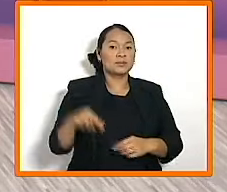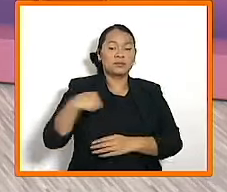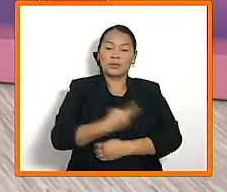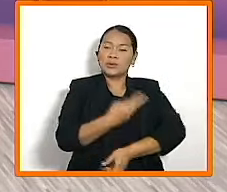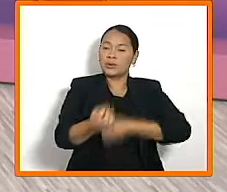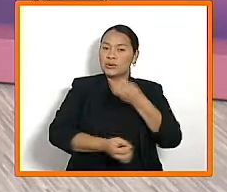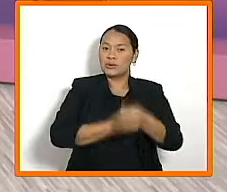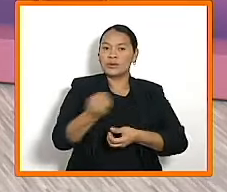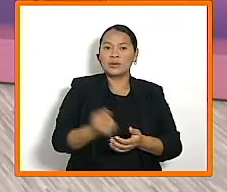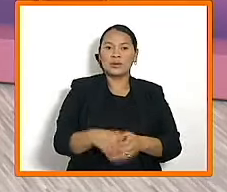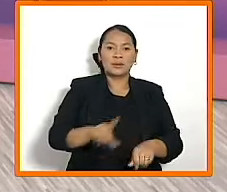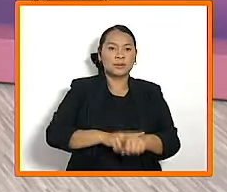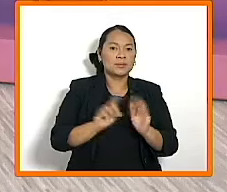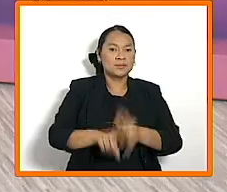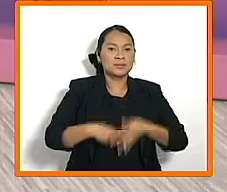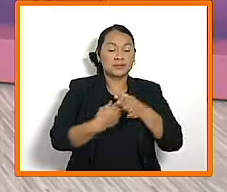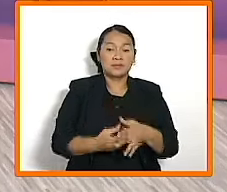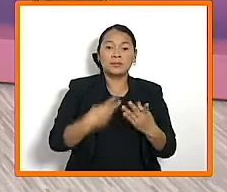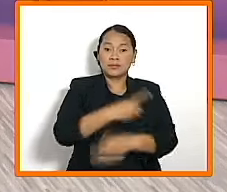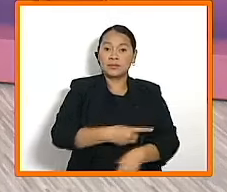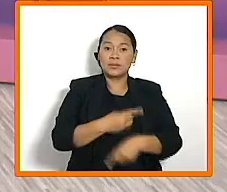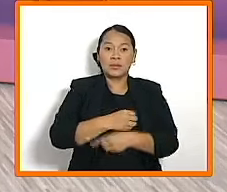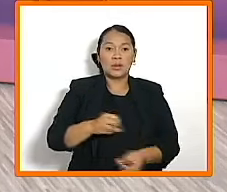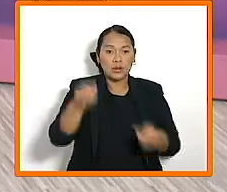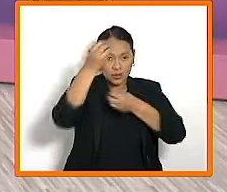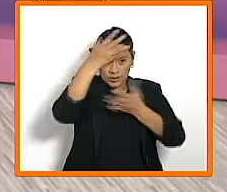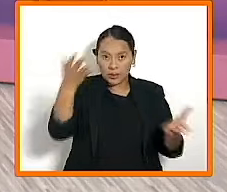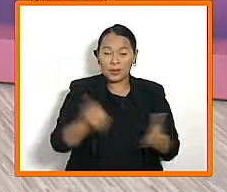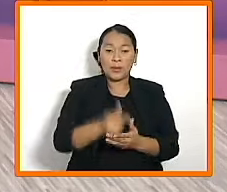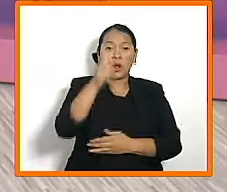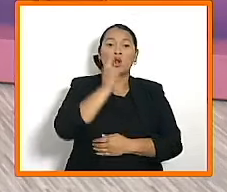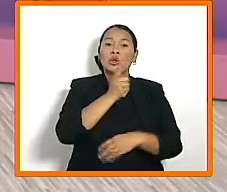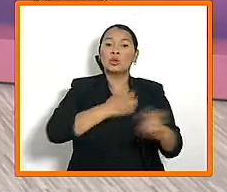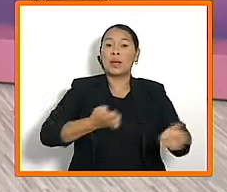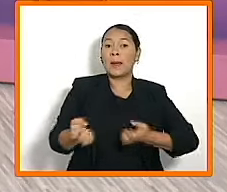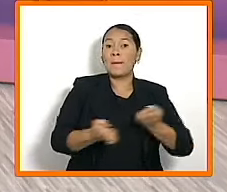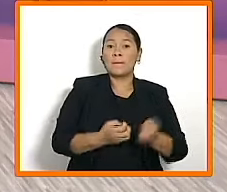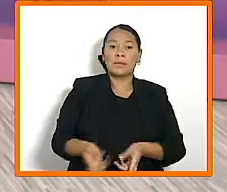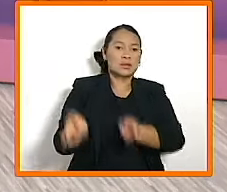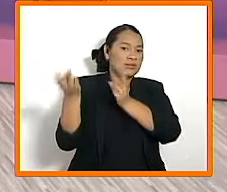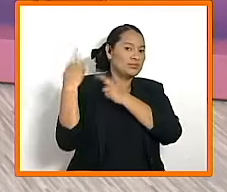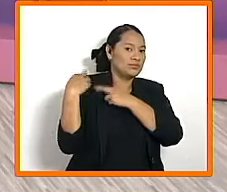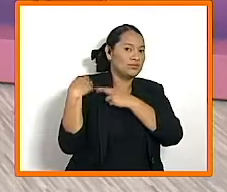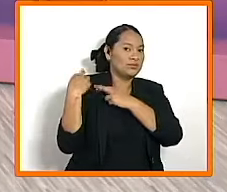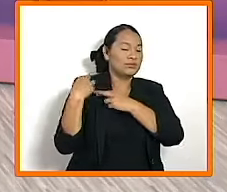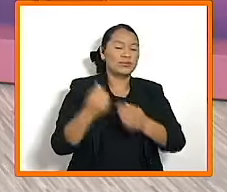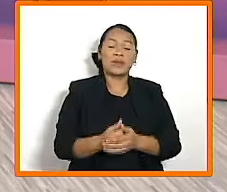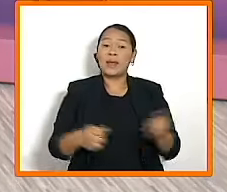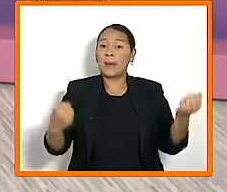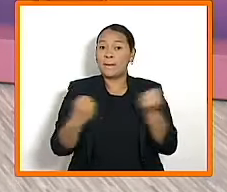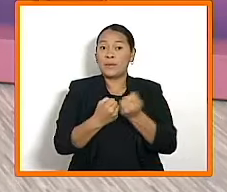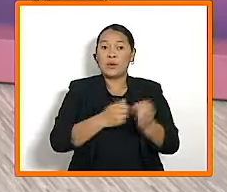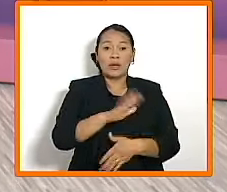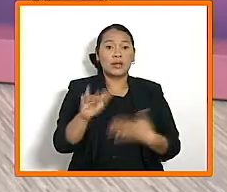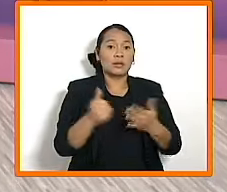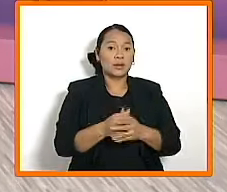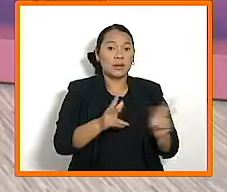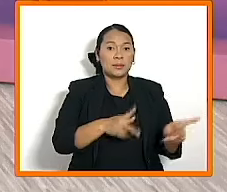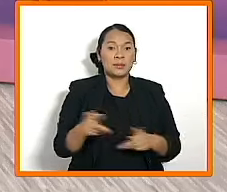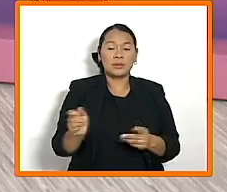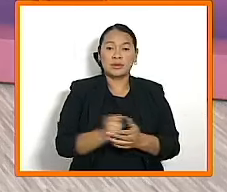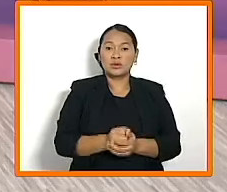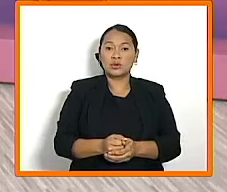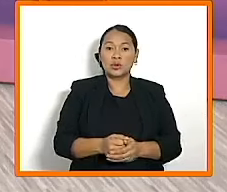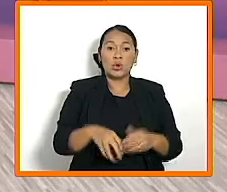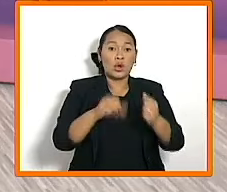dar inicio a nuestra diversión te queremos comentar que loto como una empresa socialmente responsable y en apoyo a los habitantes de la zona Sur Se